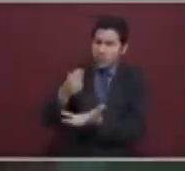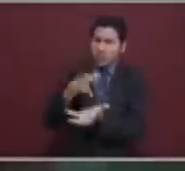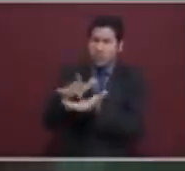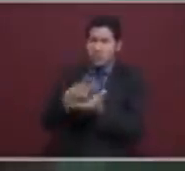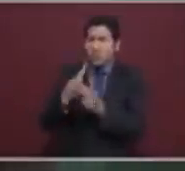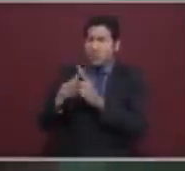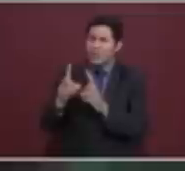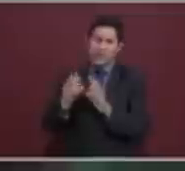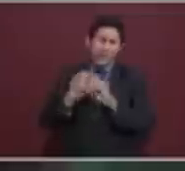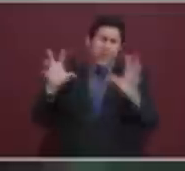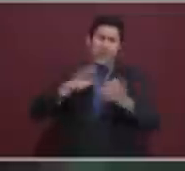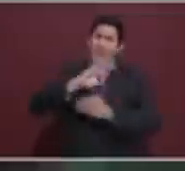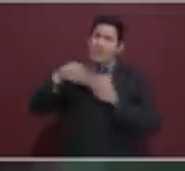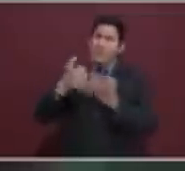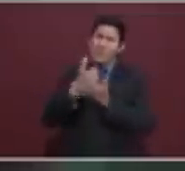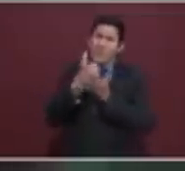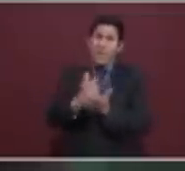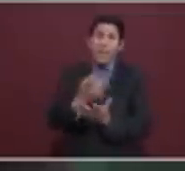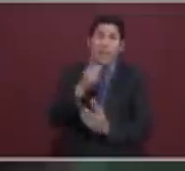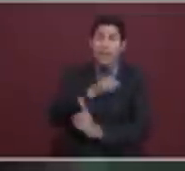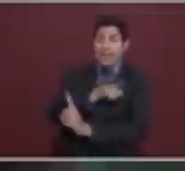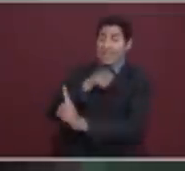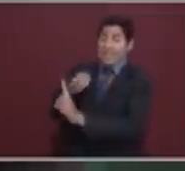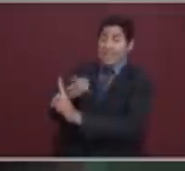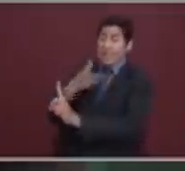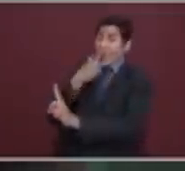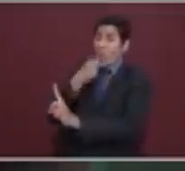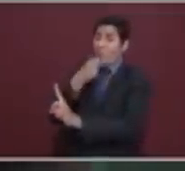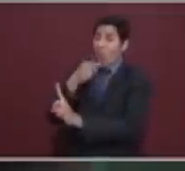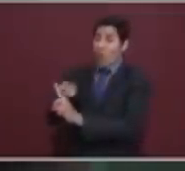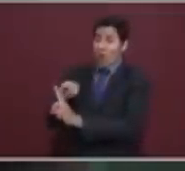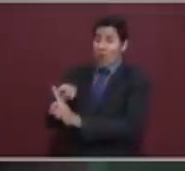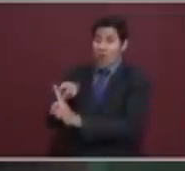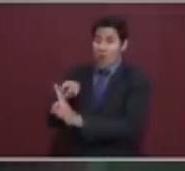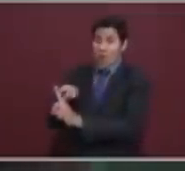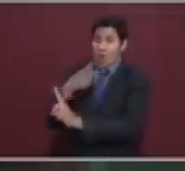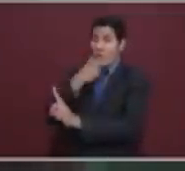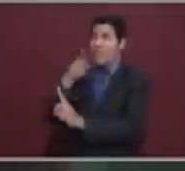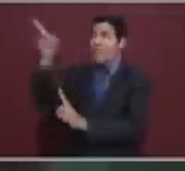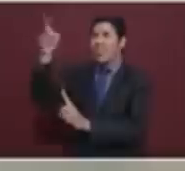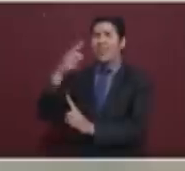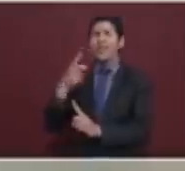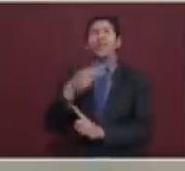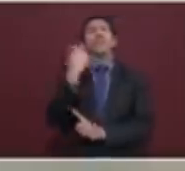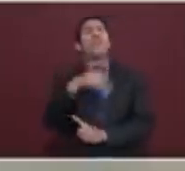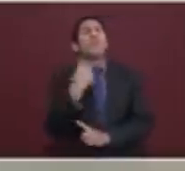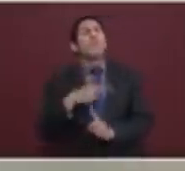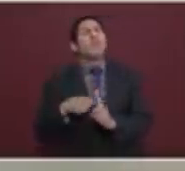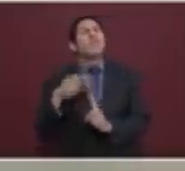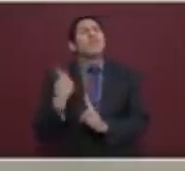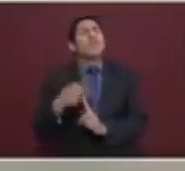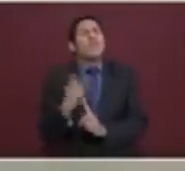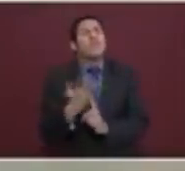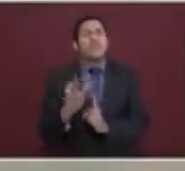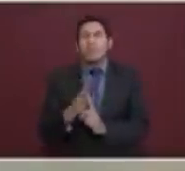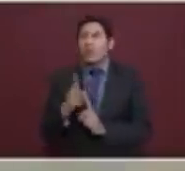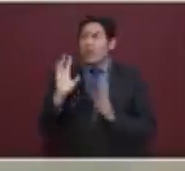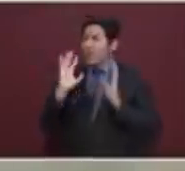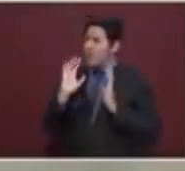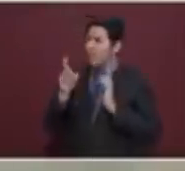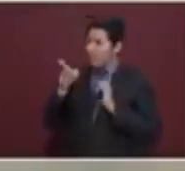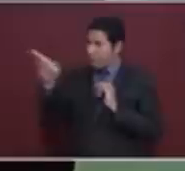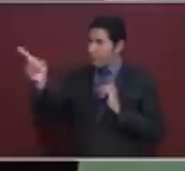consumidores pero como este señor s bueno ustedes son millones profesionales ustedes